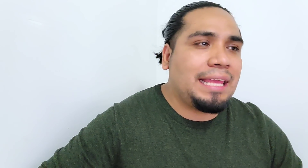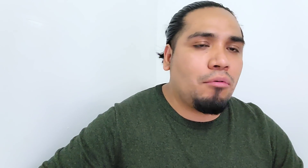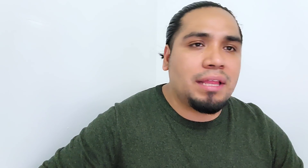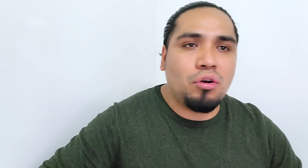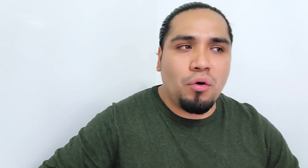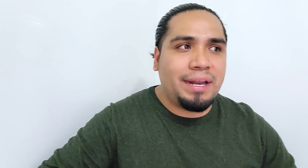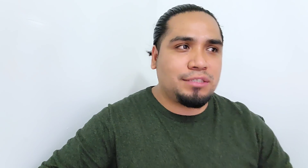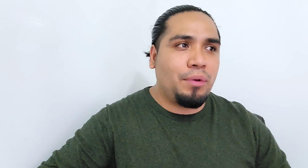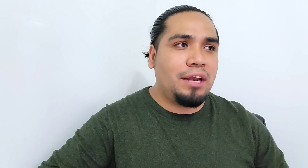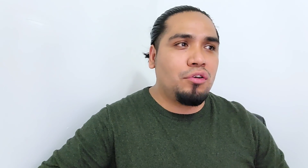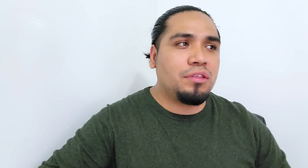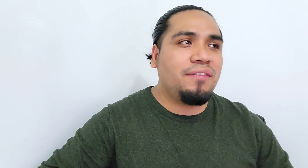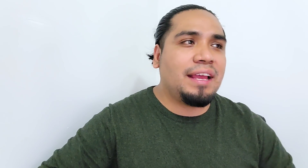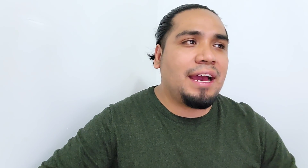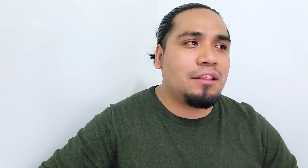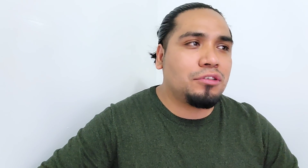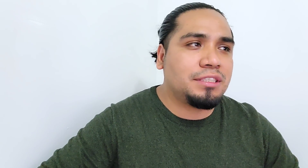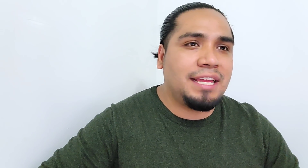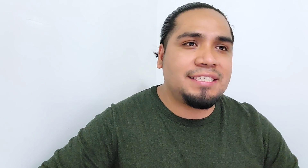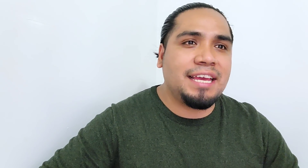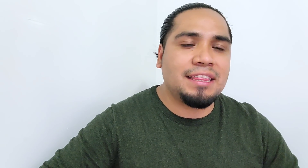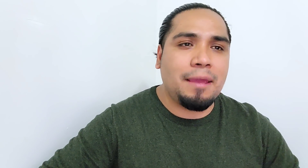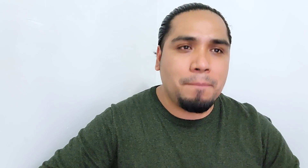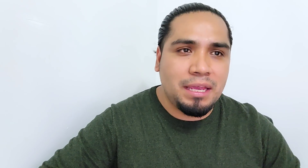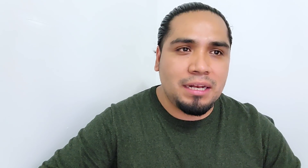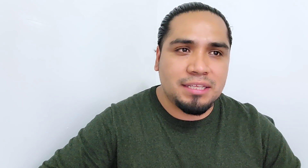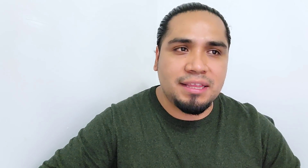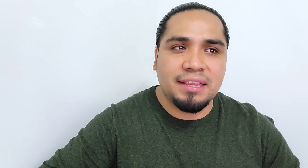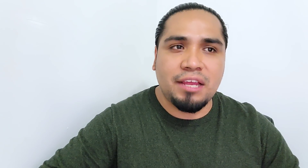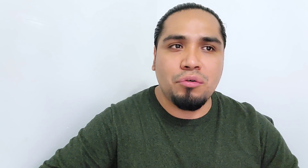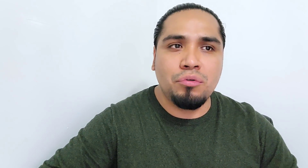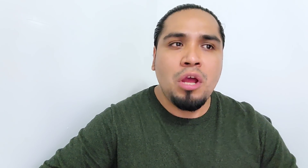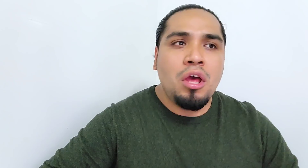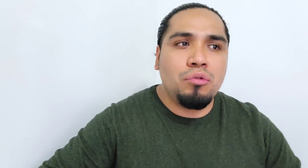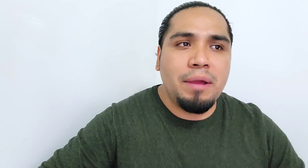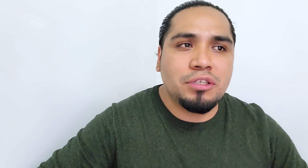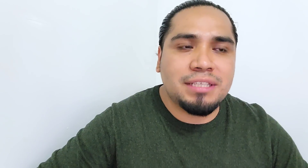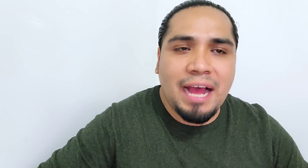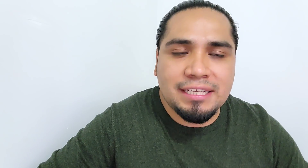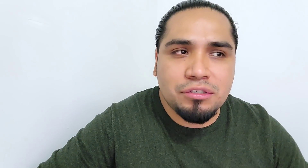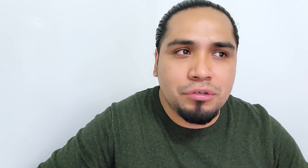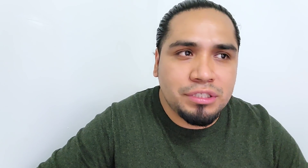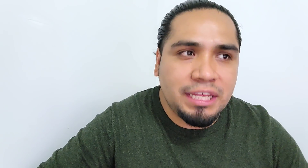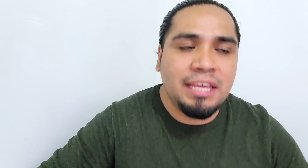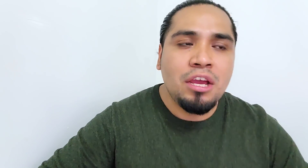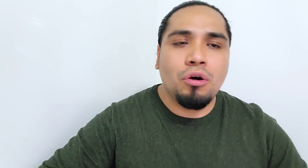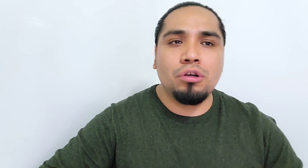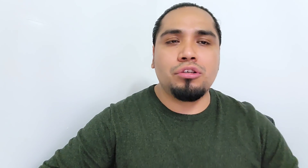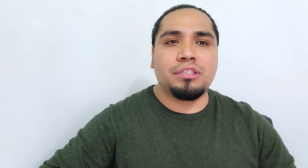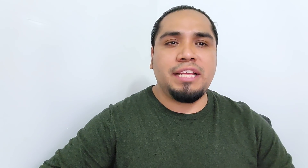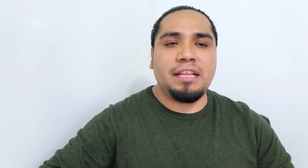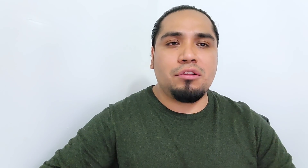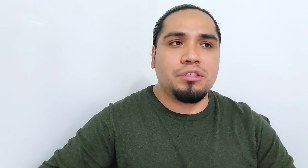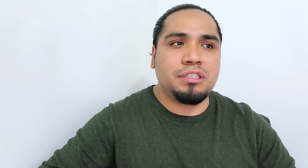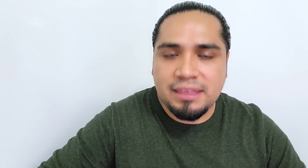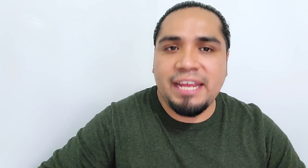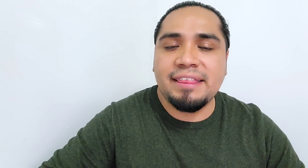últimas 24 horas fueron notificados de 7,071 nuevos casos y